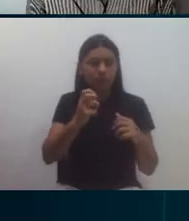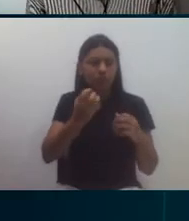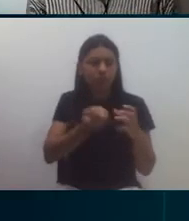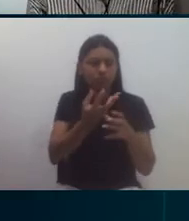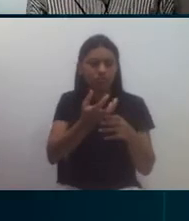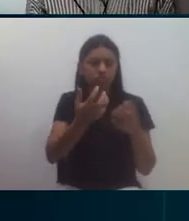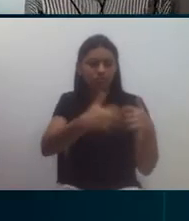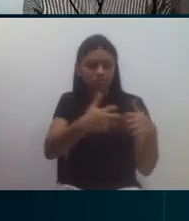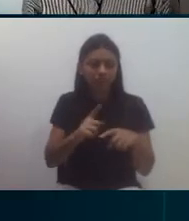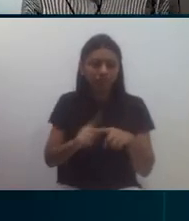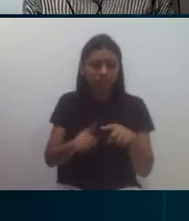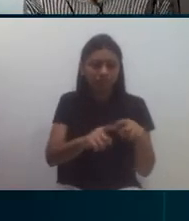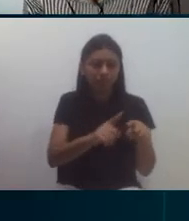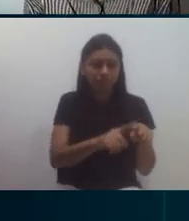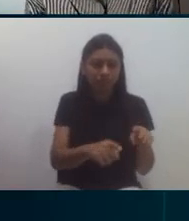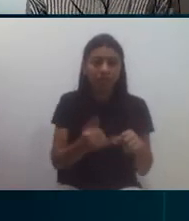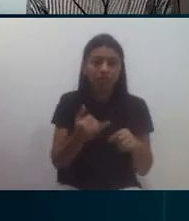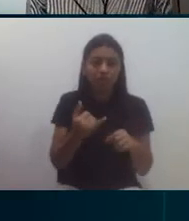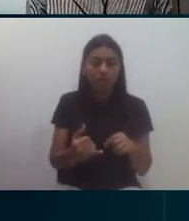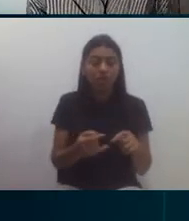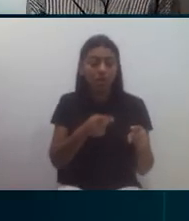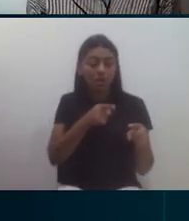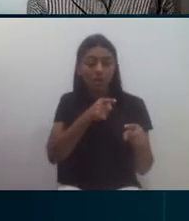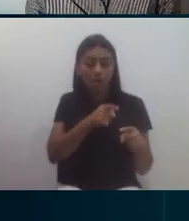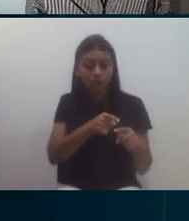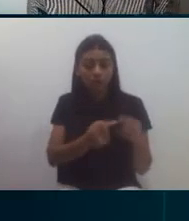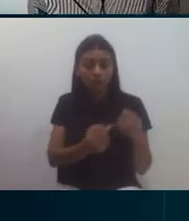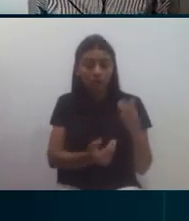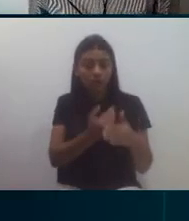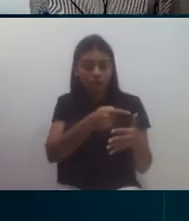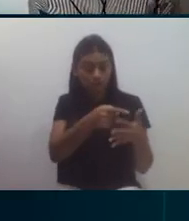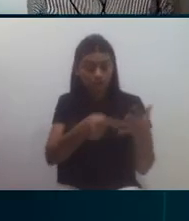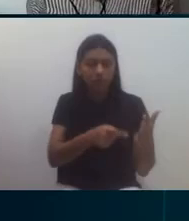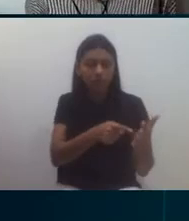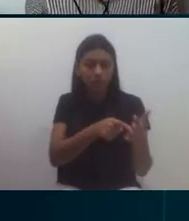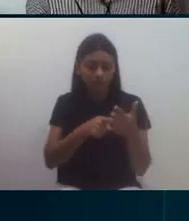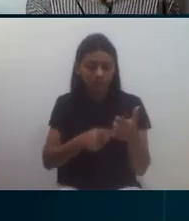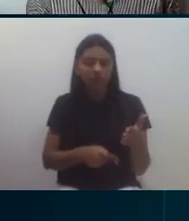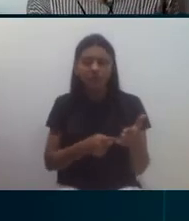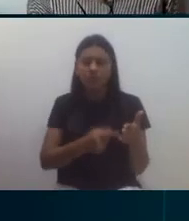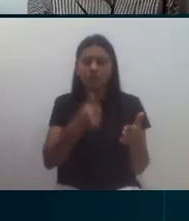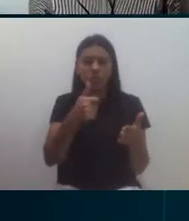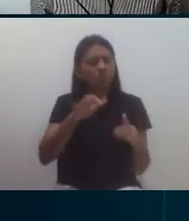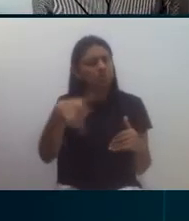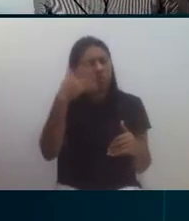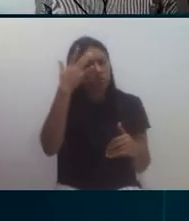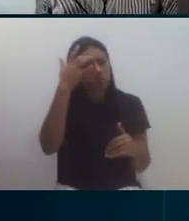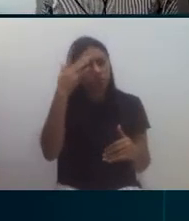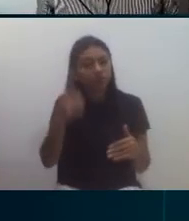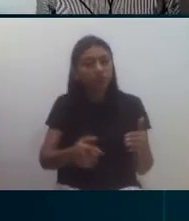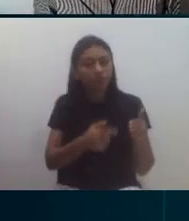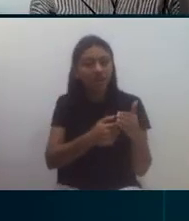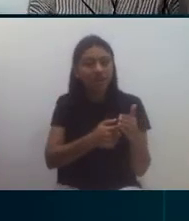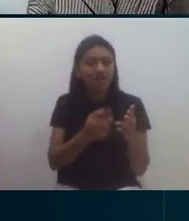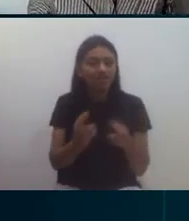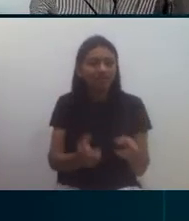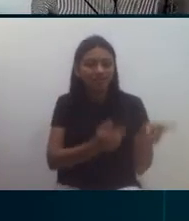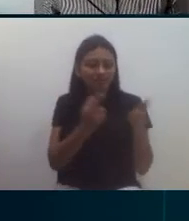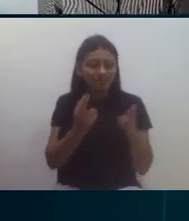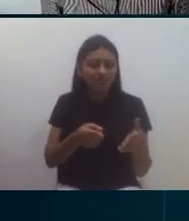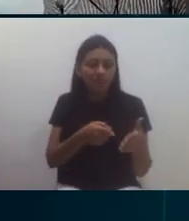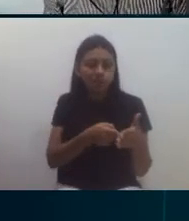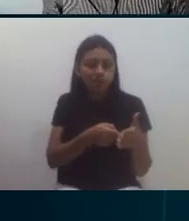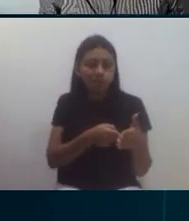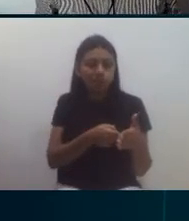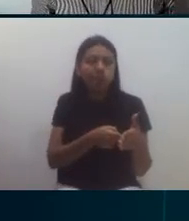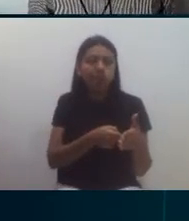varias cosas, varios aspectos a favor, como el hecho de que es renovable, ¿cierto? Tiene menores emisiones